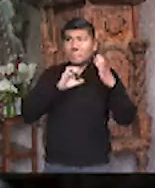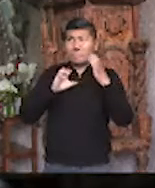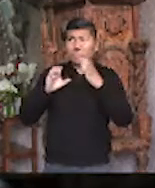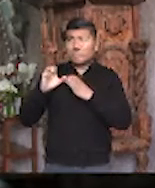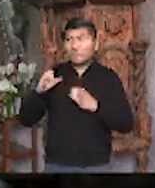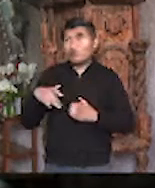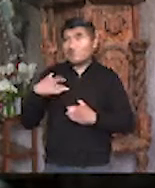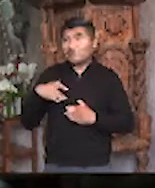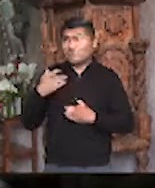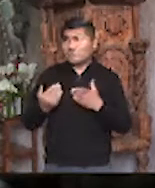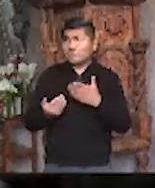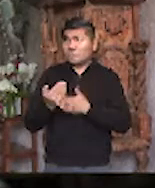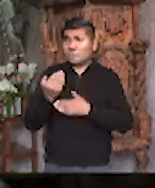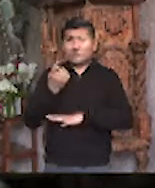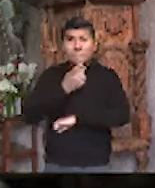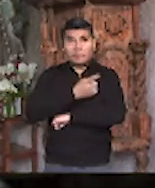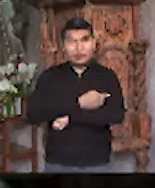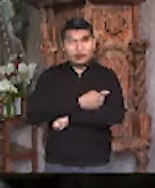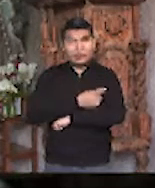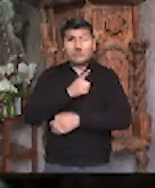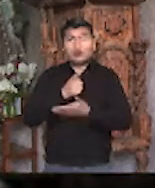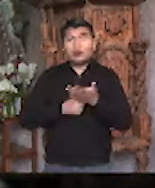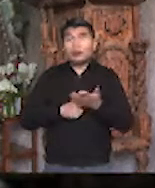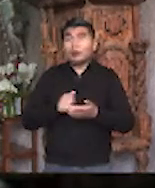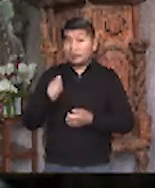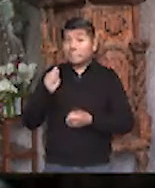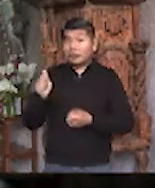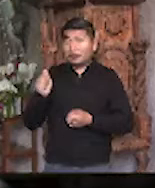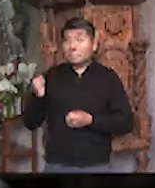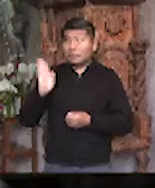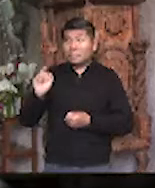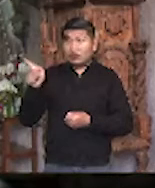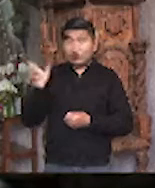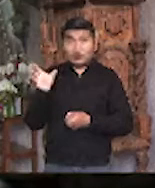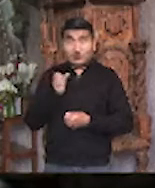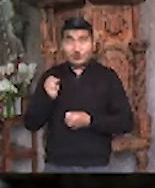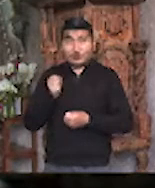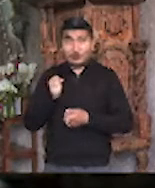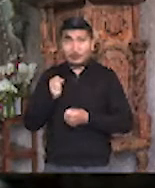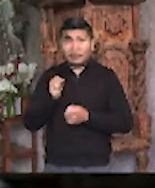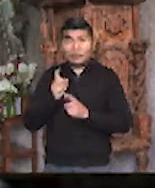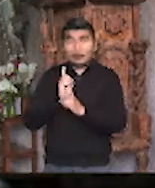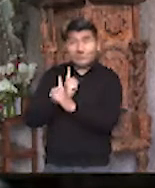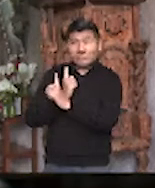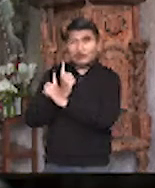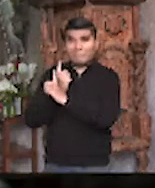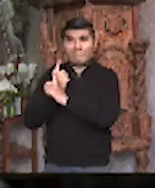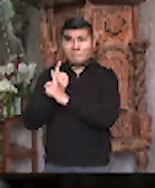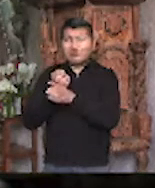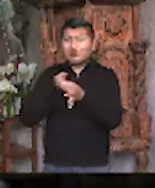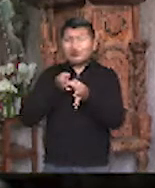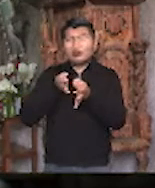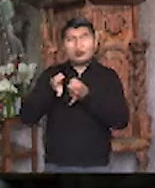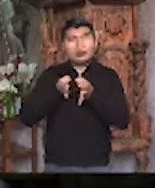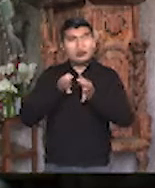del nuevo día que es el mismo señor encuentren la explicación